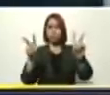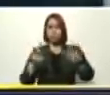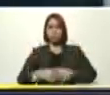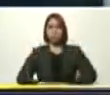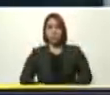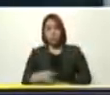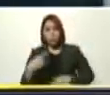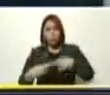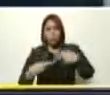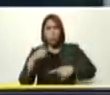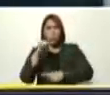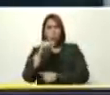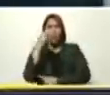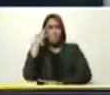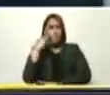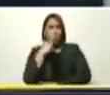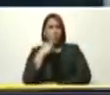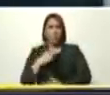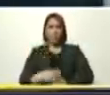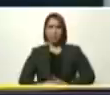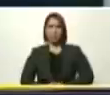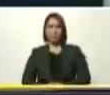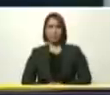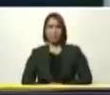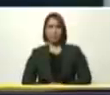la revolución bolivariana,